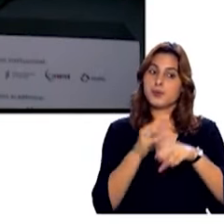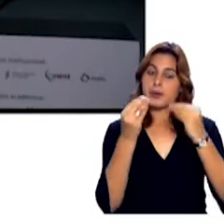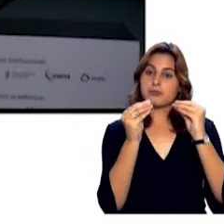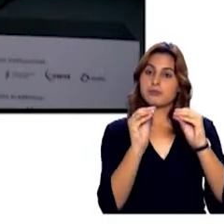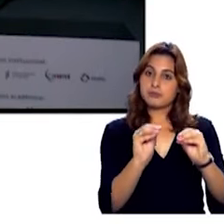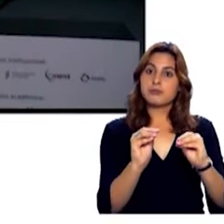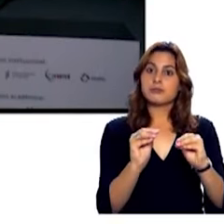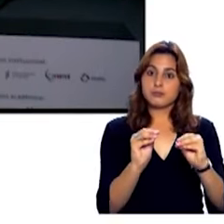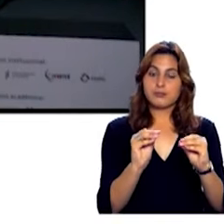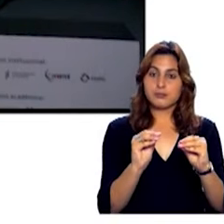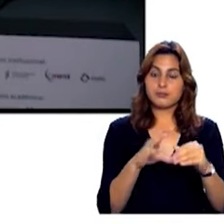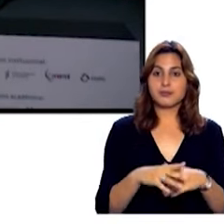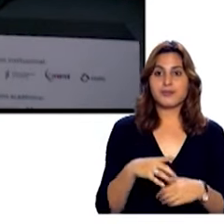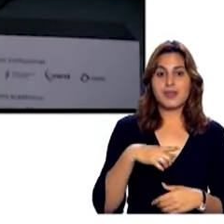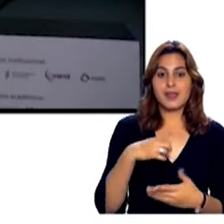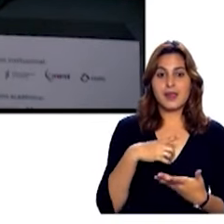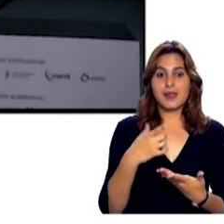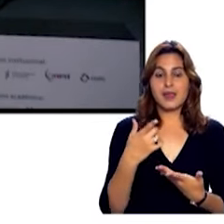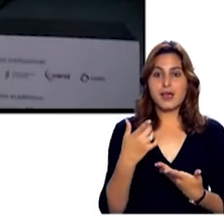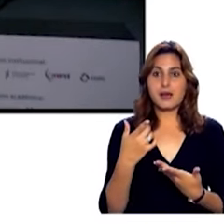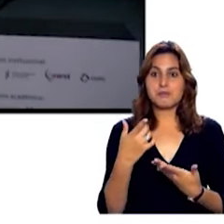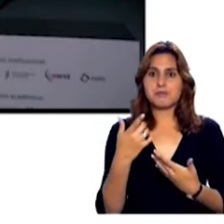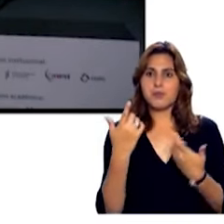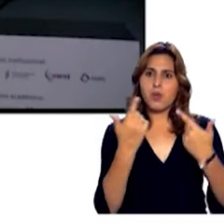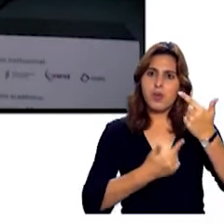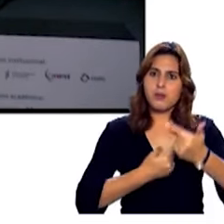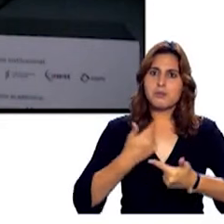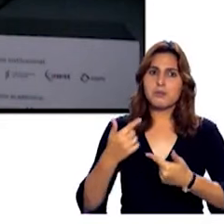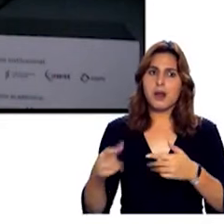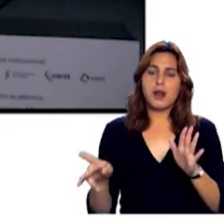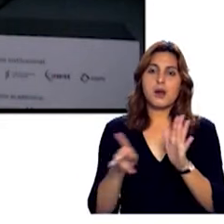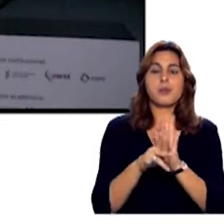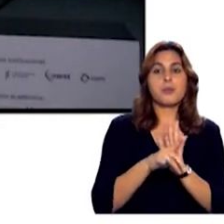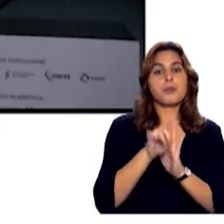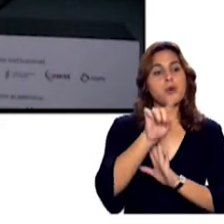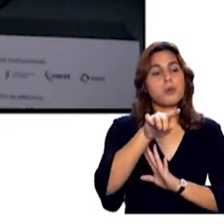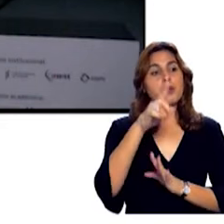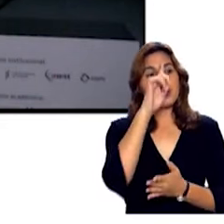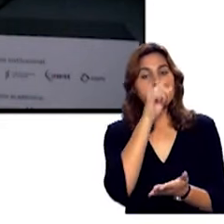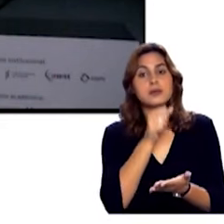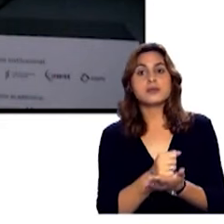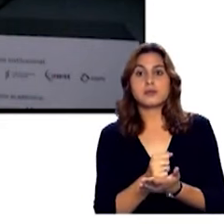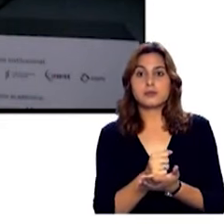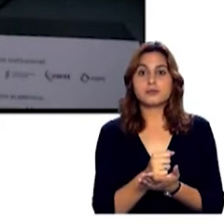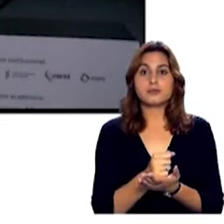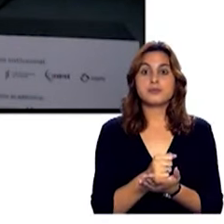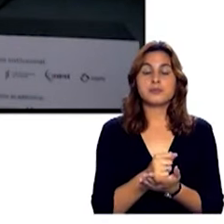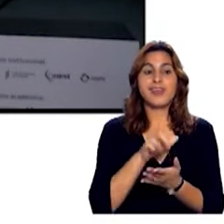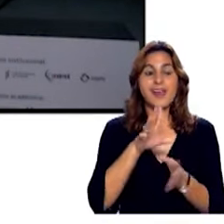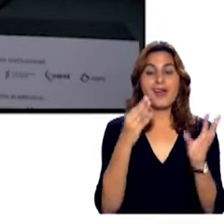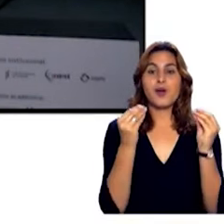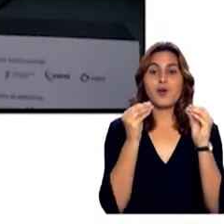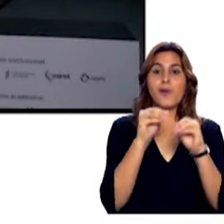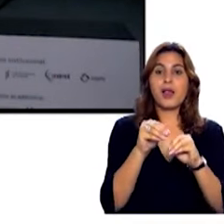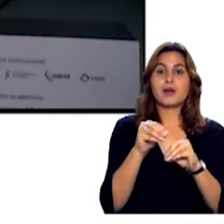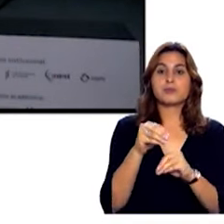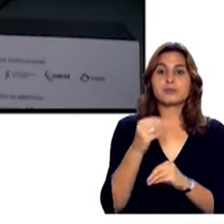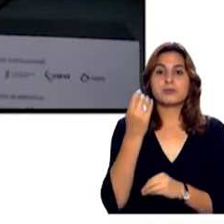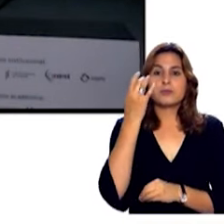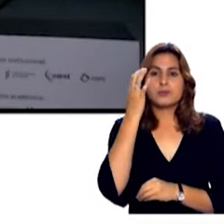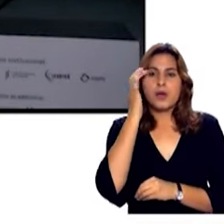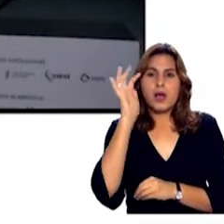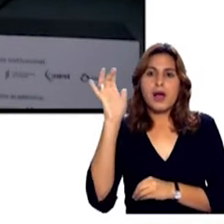exige que la resolución Sea razonable Y esa razonabilidad exe que haya desi del